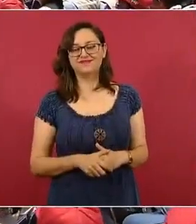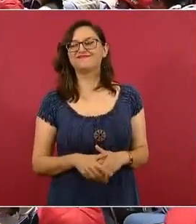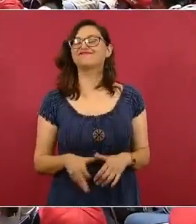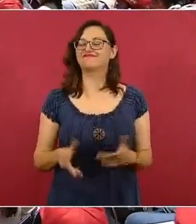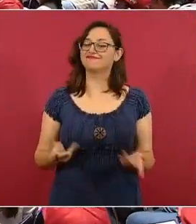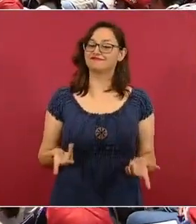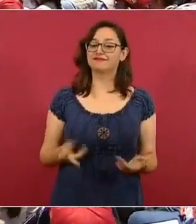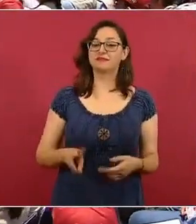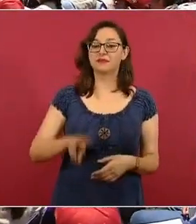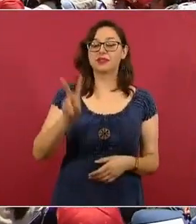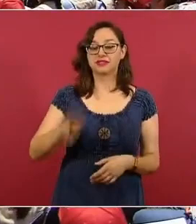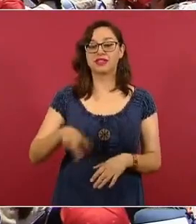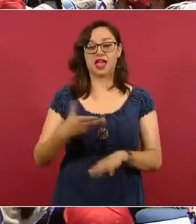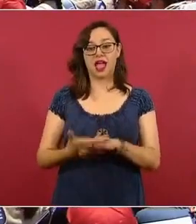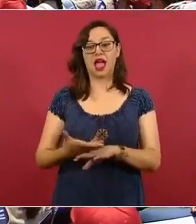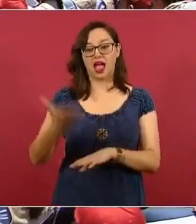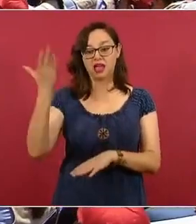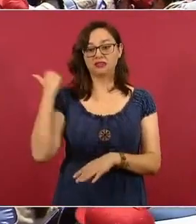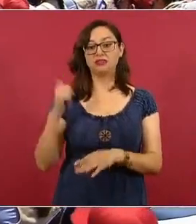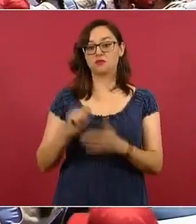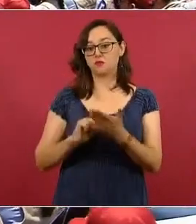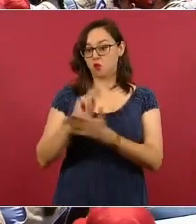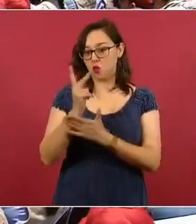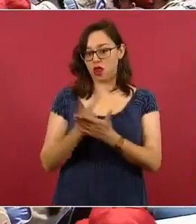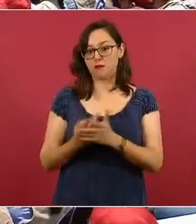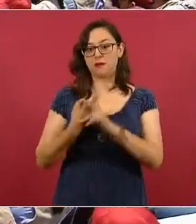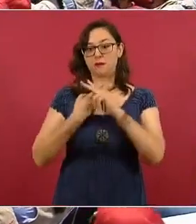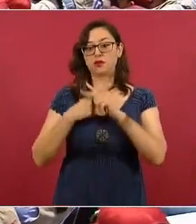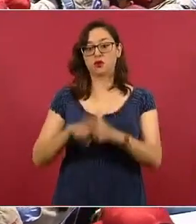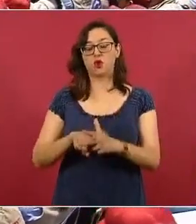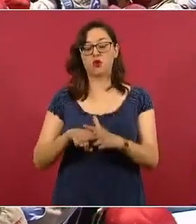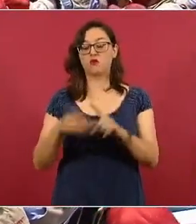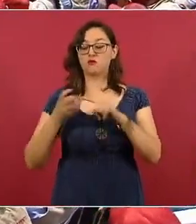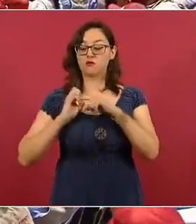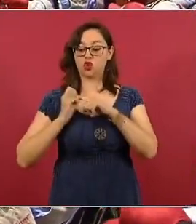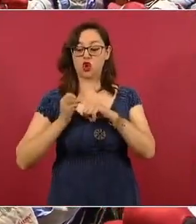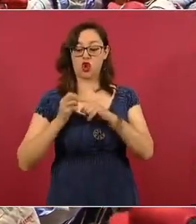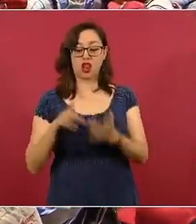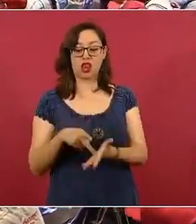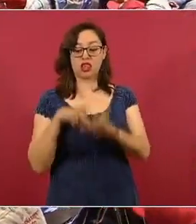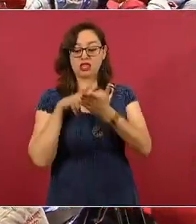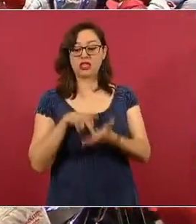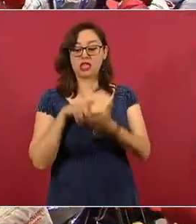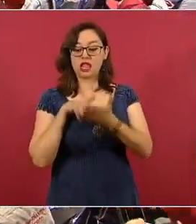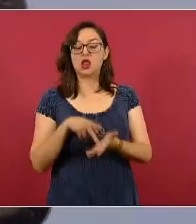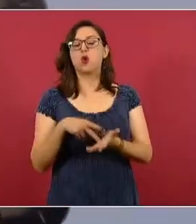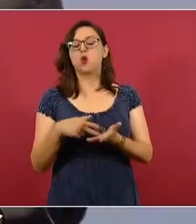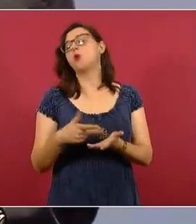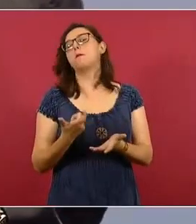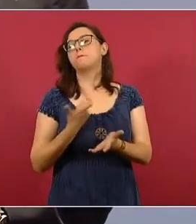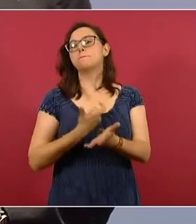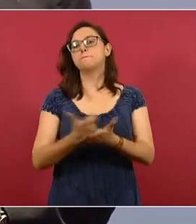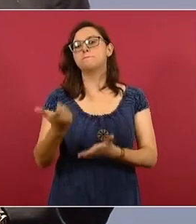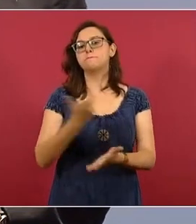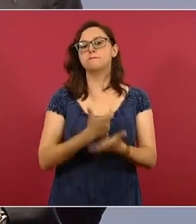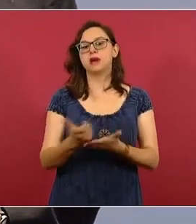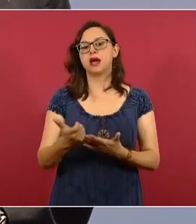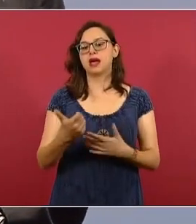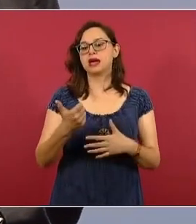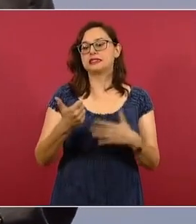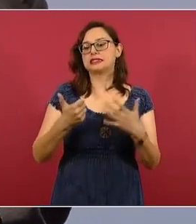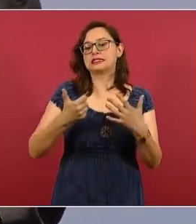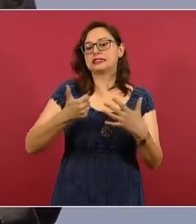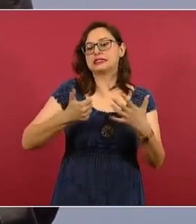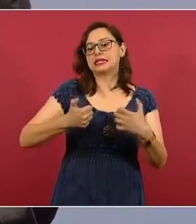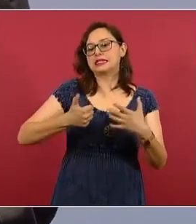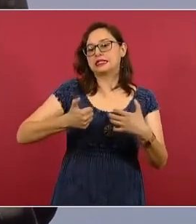programa eran 6 pesos el precio de garantía, 6 pesos